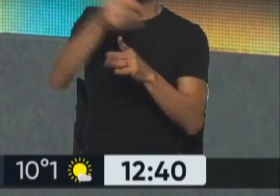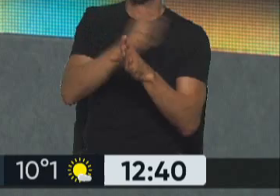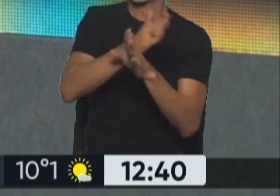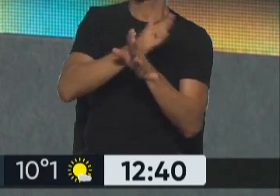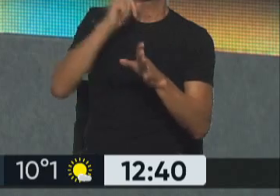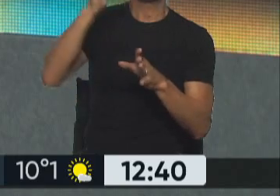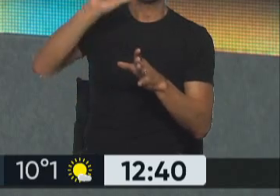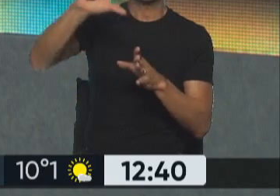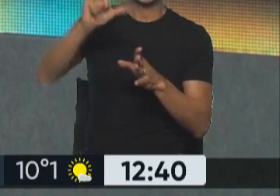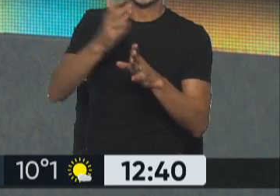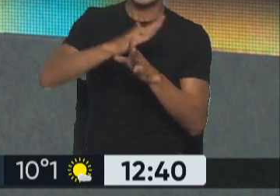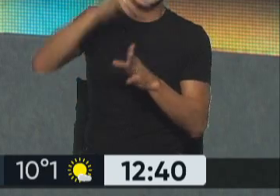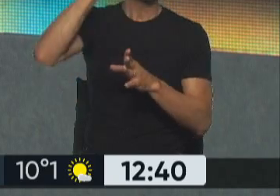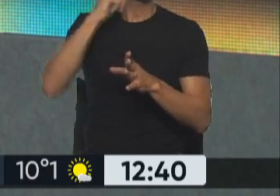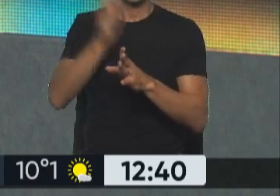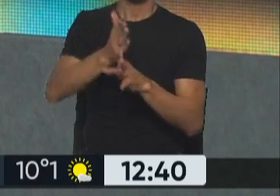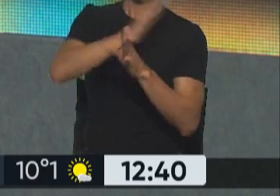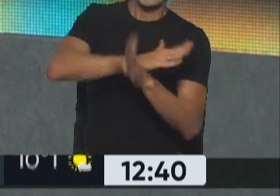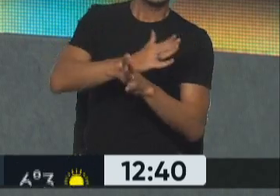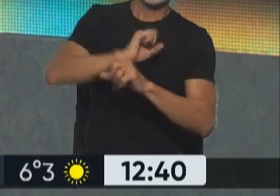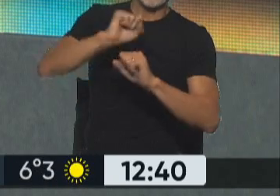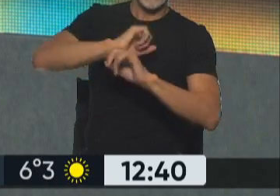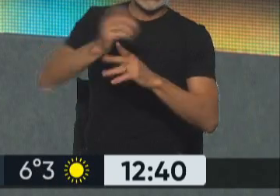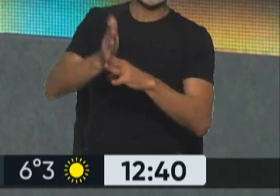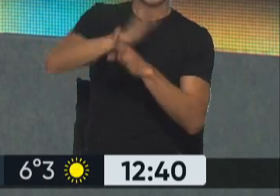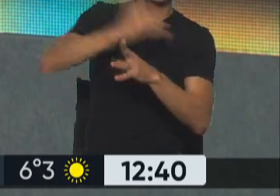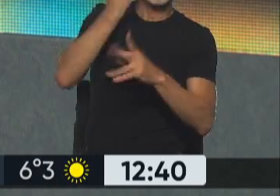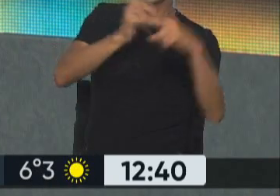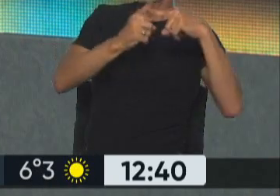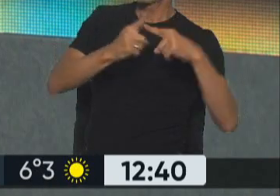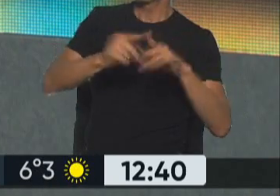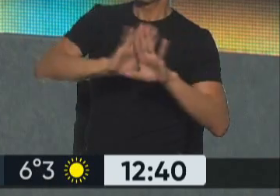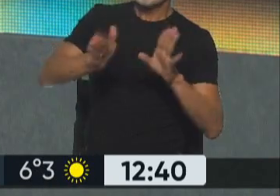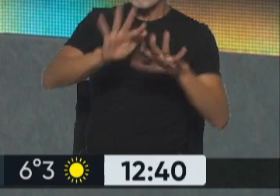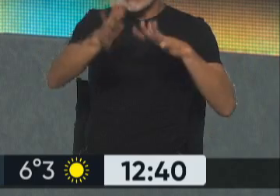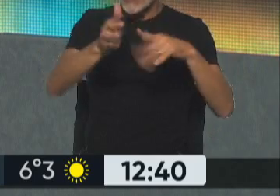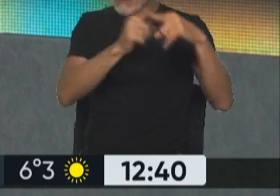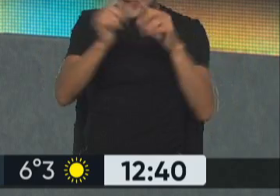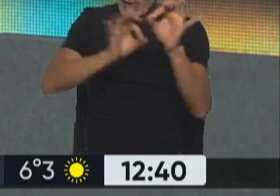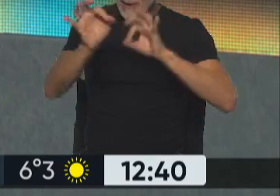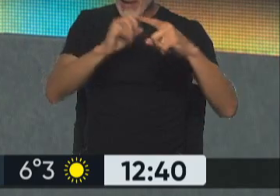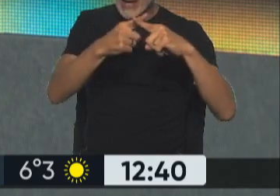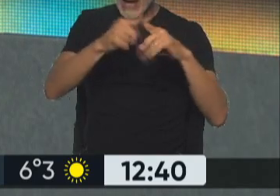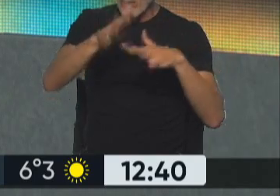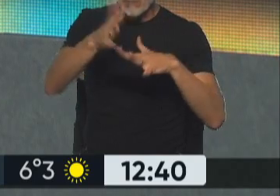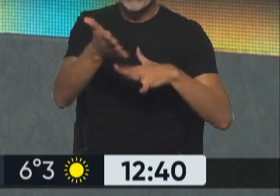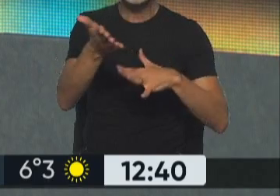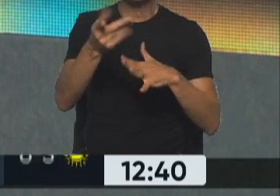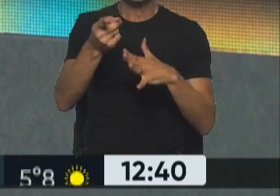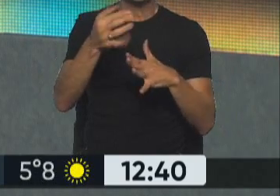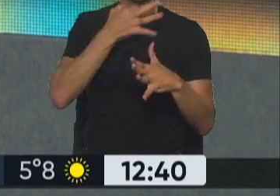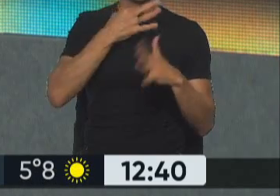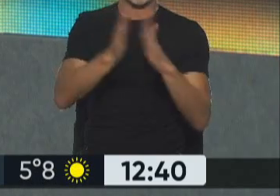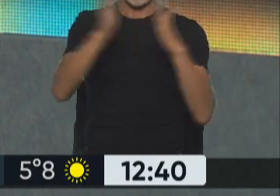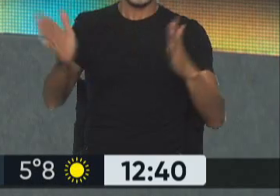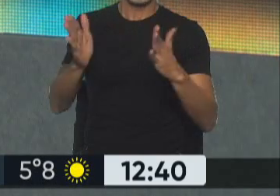conocerse o diez días antes de conocerse la inflación de cada mes ya más o menos tiene un panorama por dónde podría venir este número de de agosto